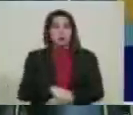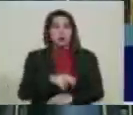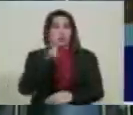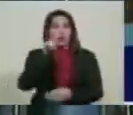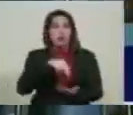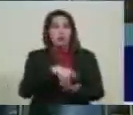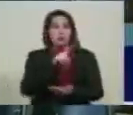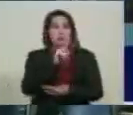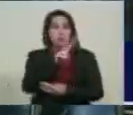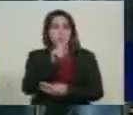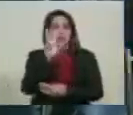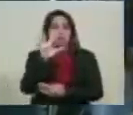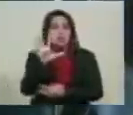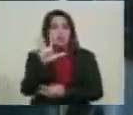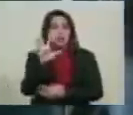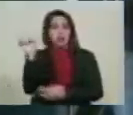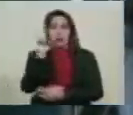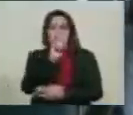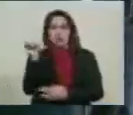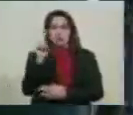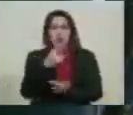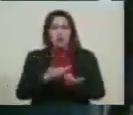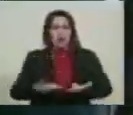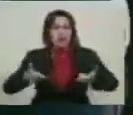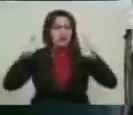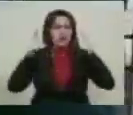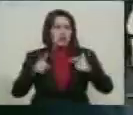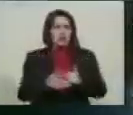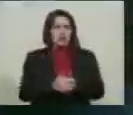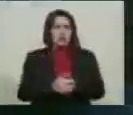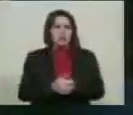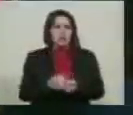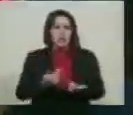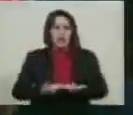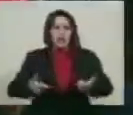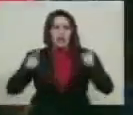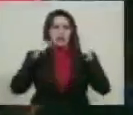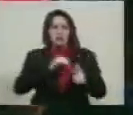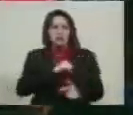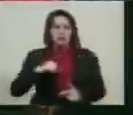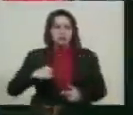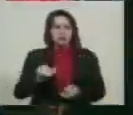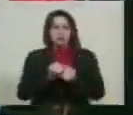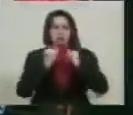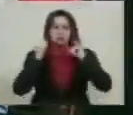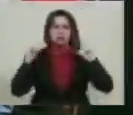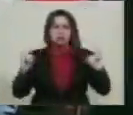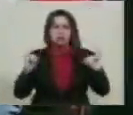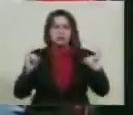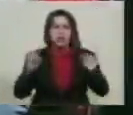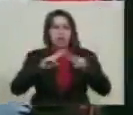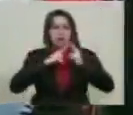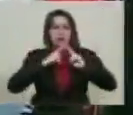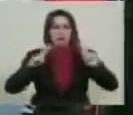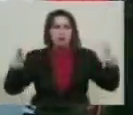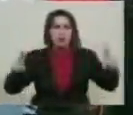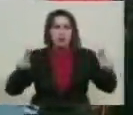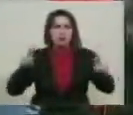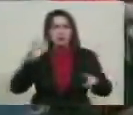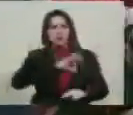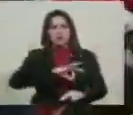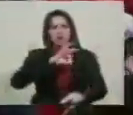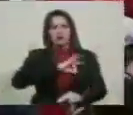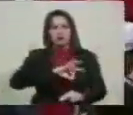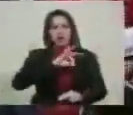2025, Venezuela totalmente libre, totalmente soberana, totalmente en paz y